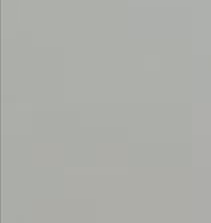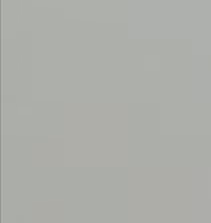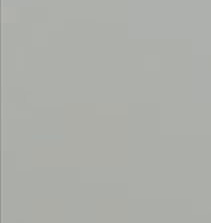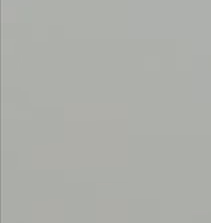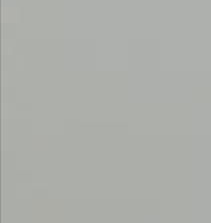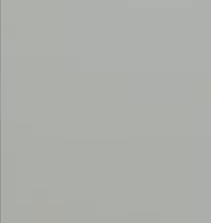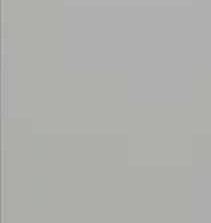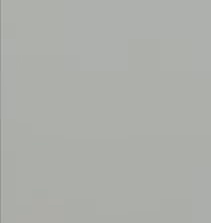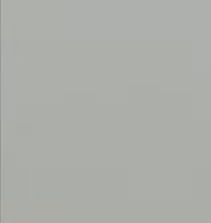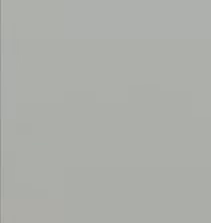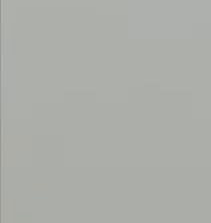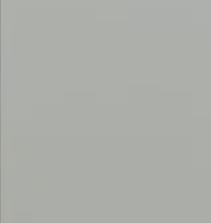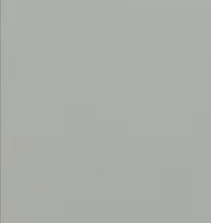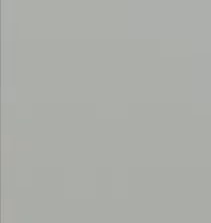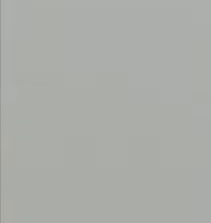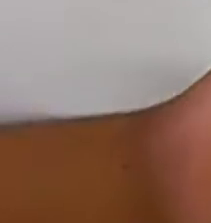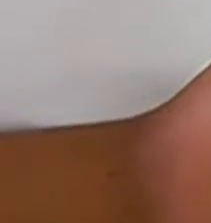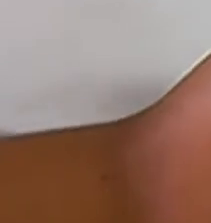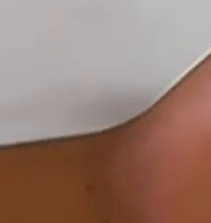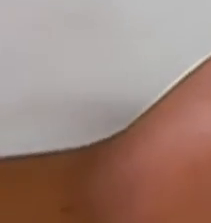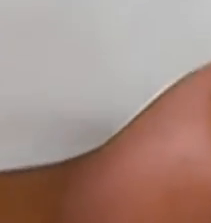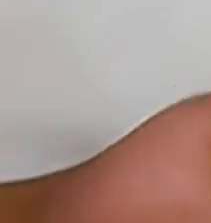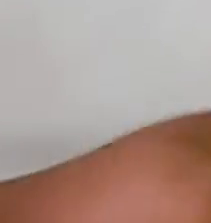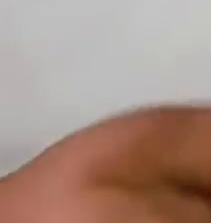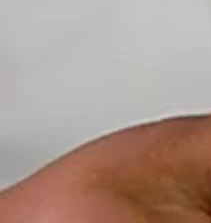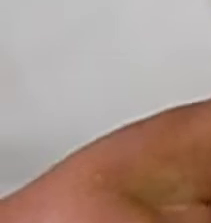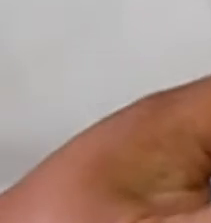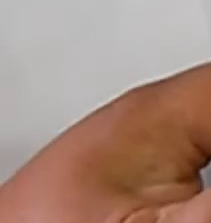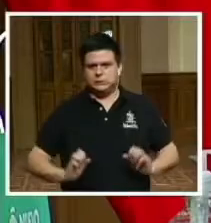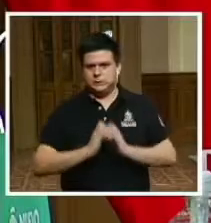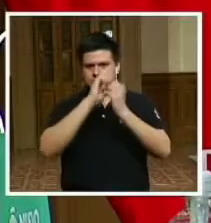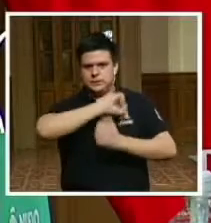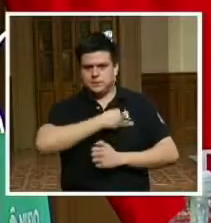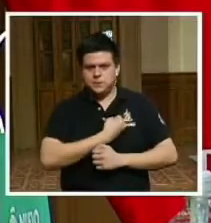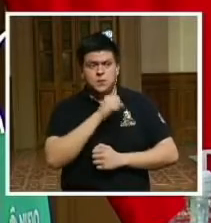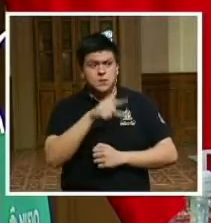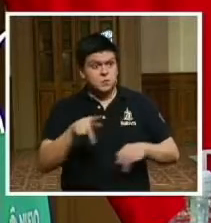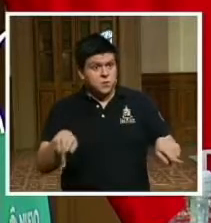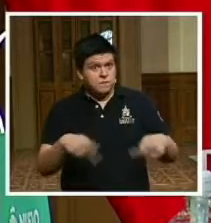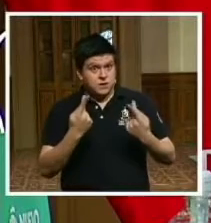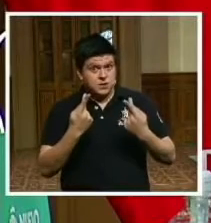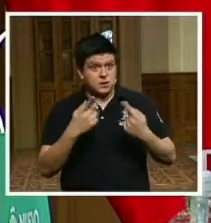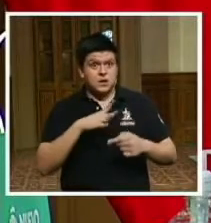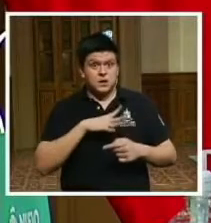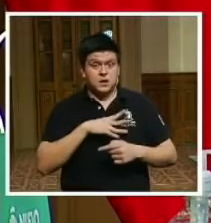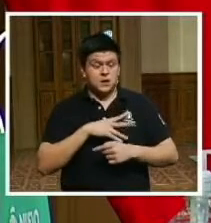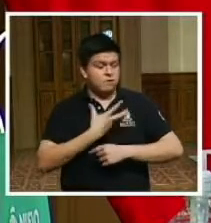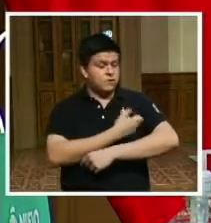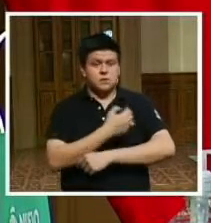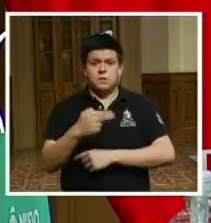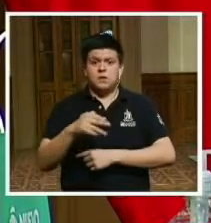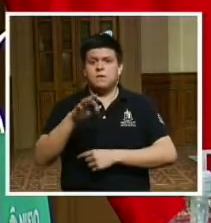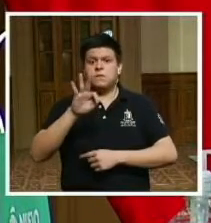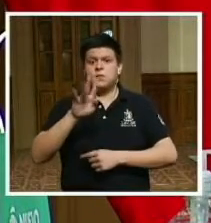un aviso sobre la falsificación de las vacunas que se encuentran a la venta en plataformas digitales. Venden una vacuna Flozone, es